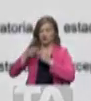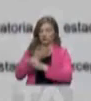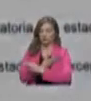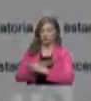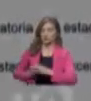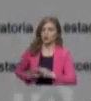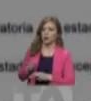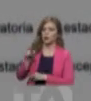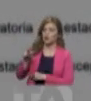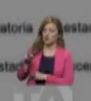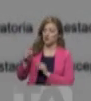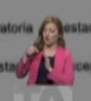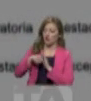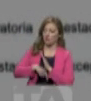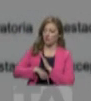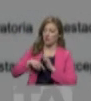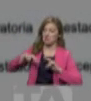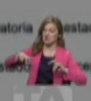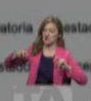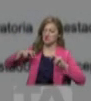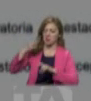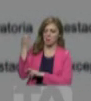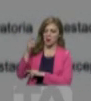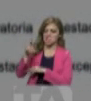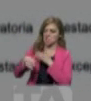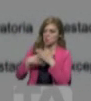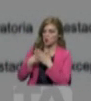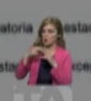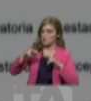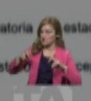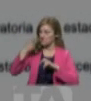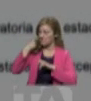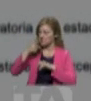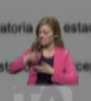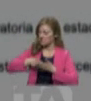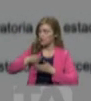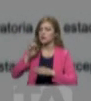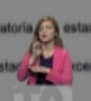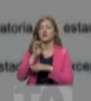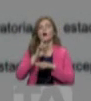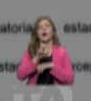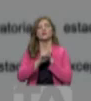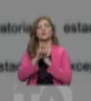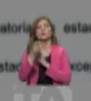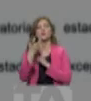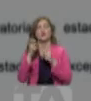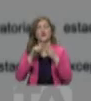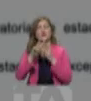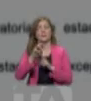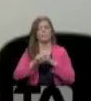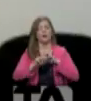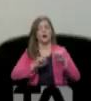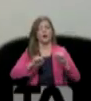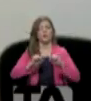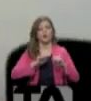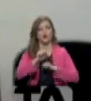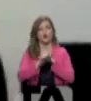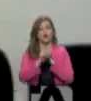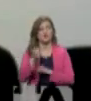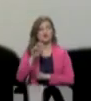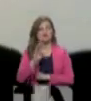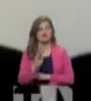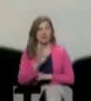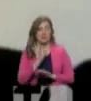expresidente Rafael Correa que comenzó a auditar los estados de excepción que él firmó entre enero del 2013 y mayo del 2014. Él